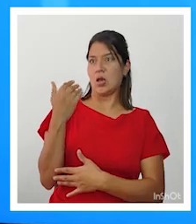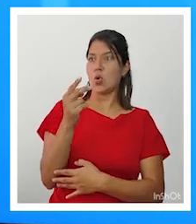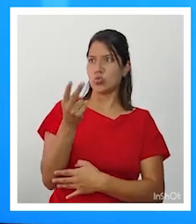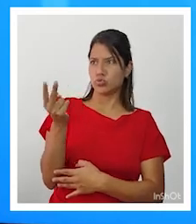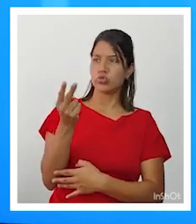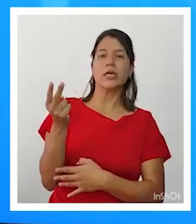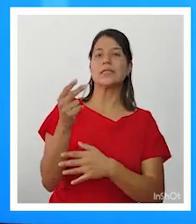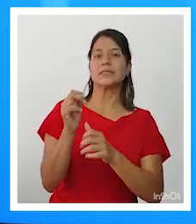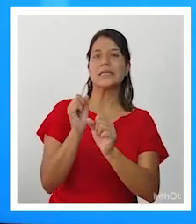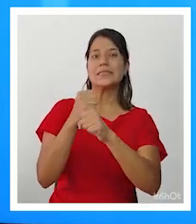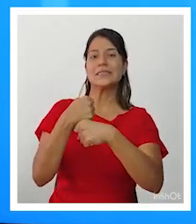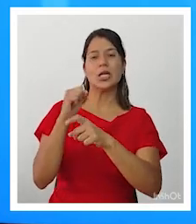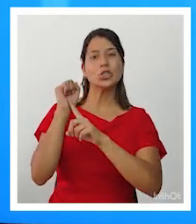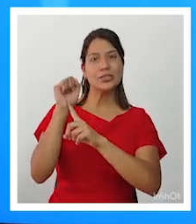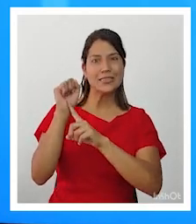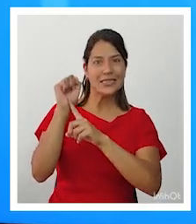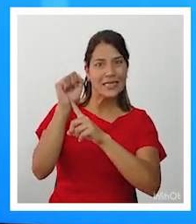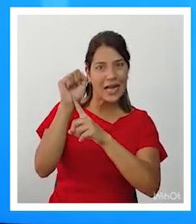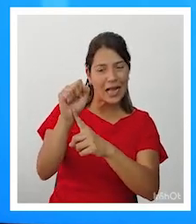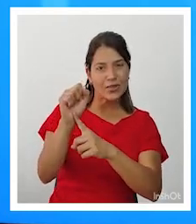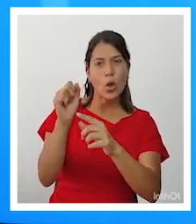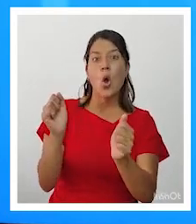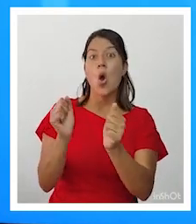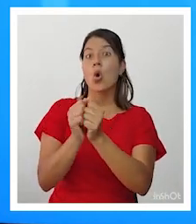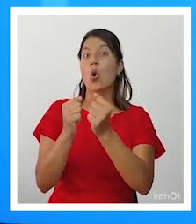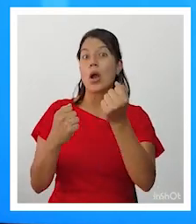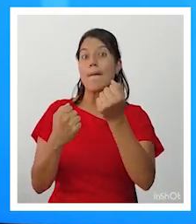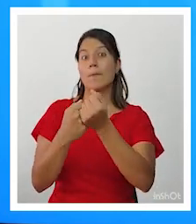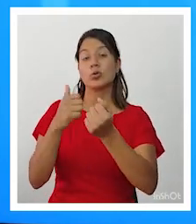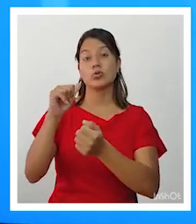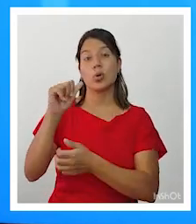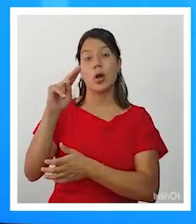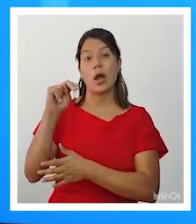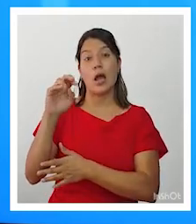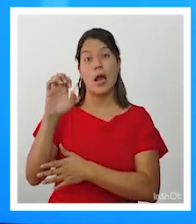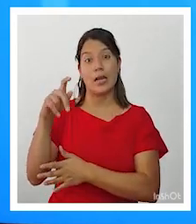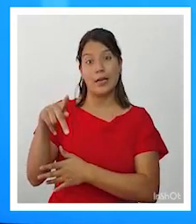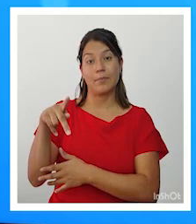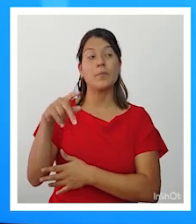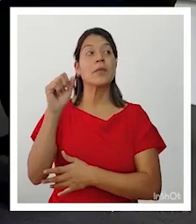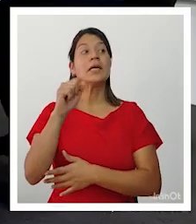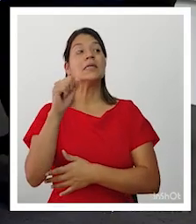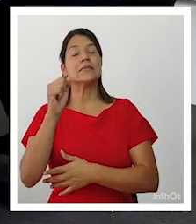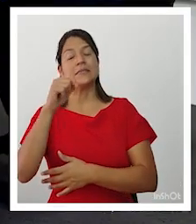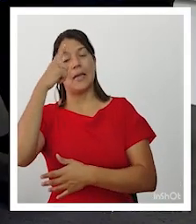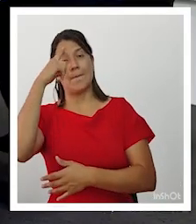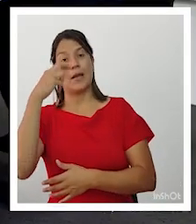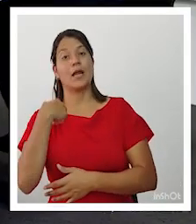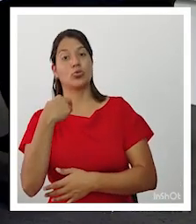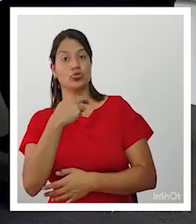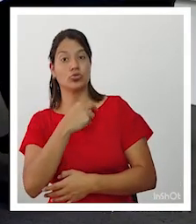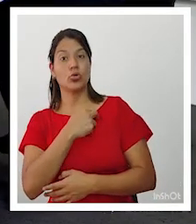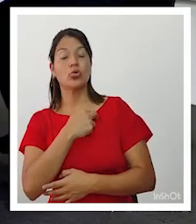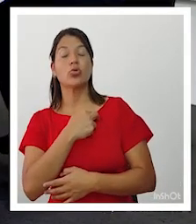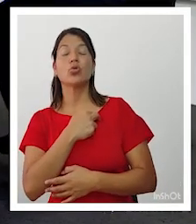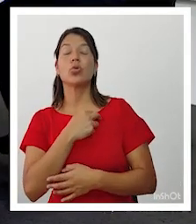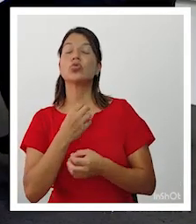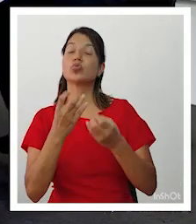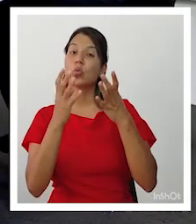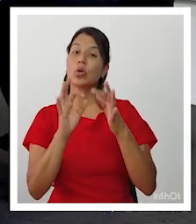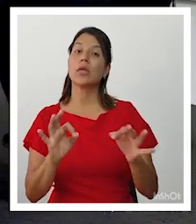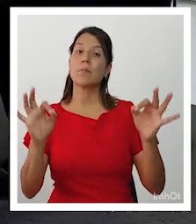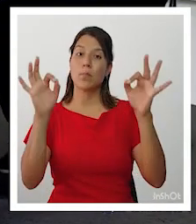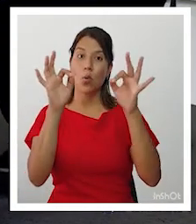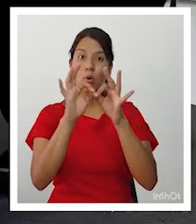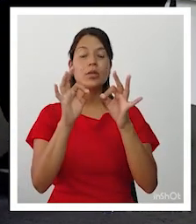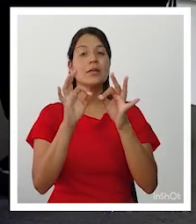formaron un sindicato con el apoyo de la ANEP. Sí, para nosotros ha sido muy importante y muy